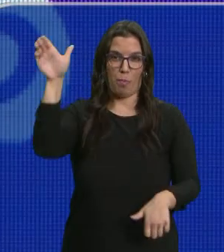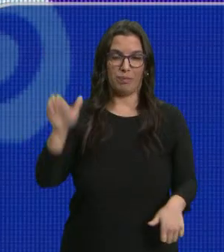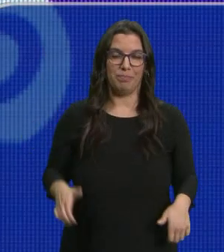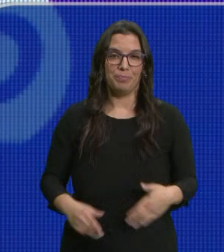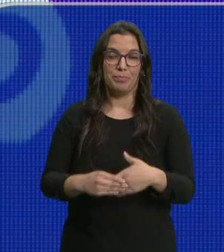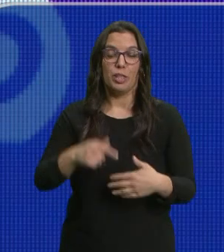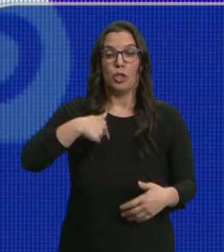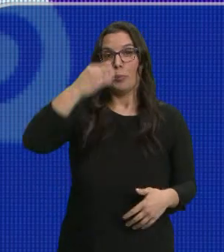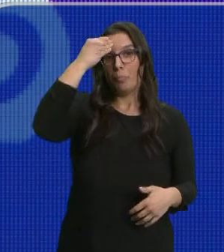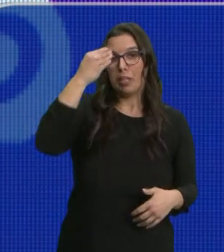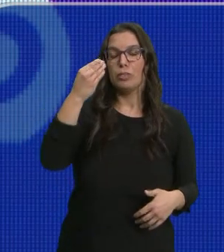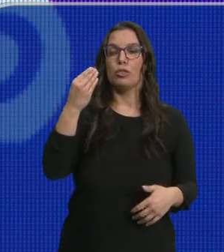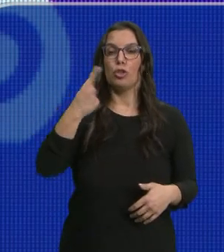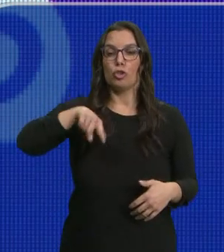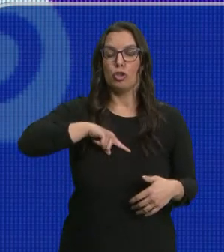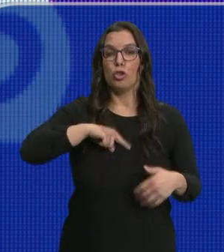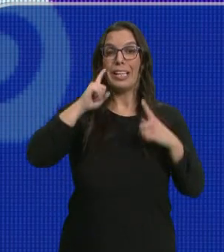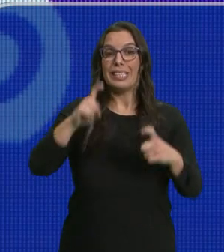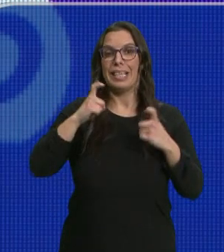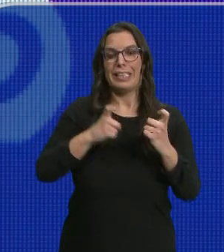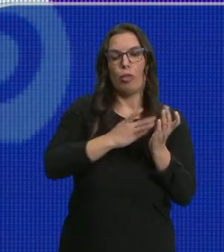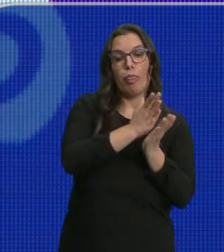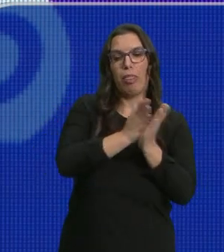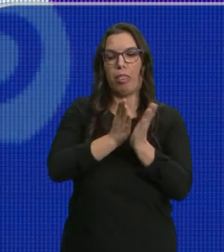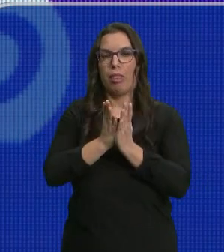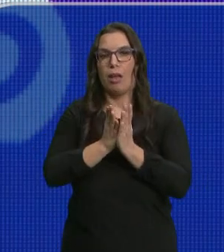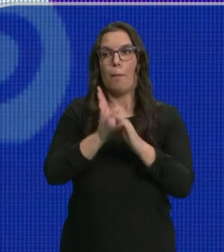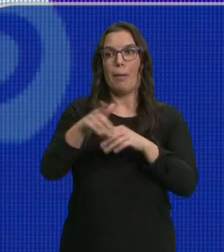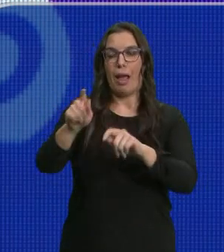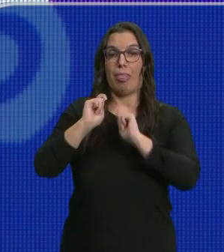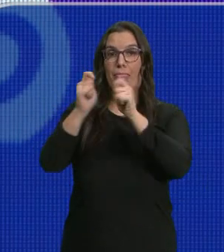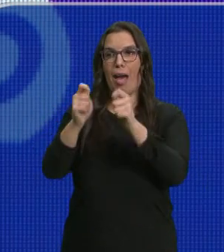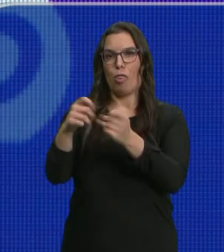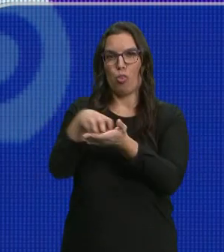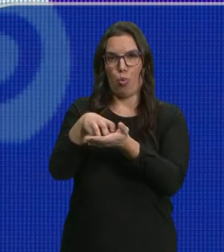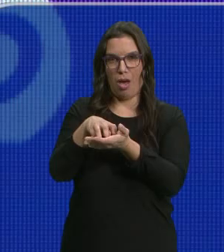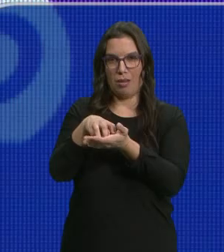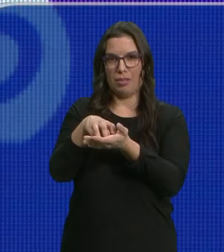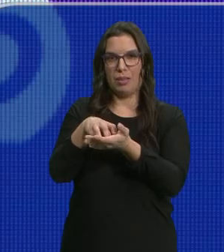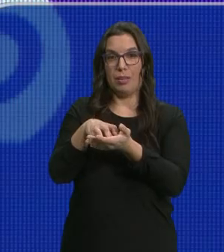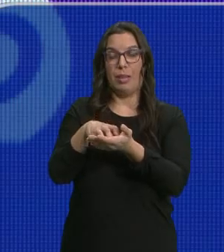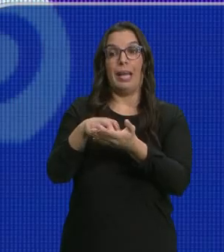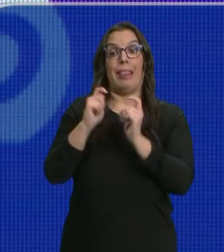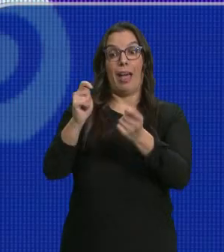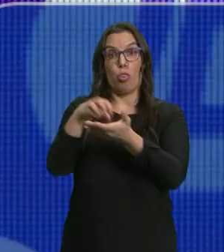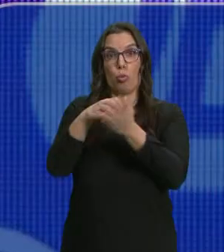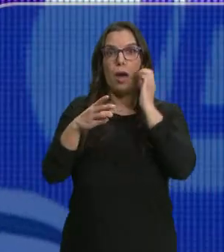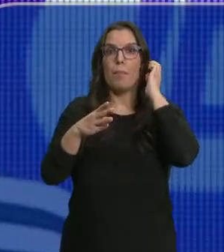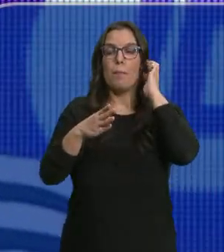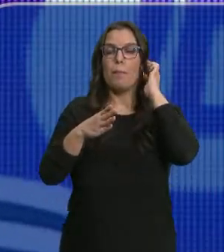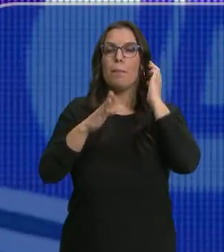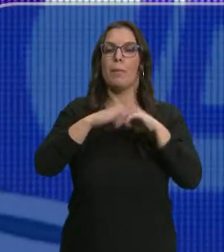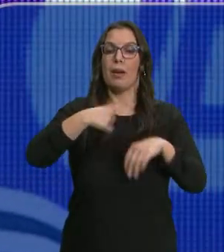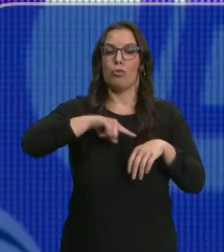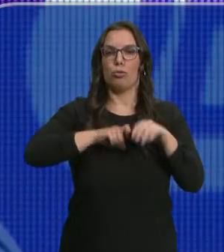Creo que estamos buscando las suficientes alternativas como para hacerle dudar al Athletic, que es lo que tenemos que hacer, hacerle dudar, y a partir de ahí nosotros ir creciendo.